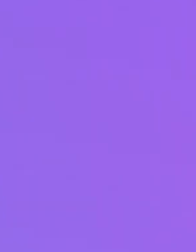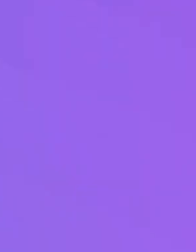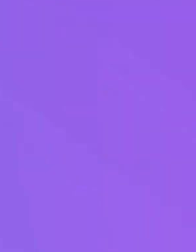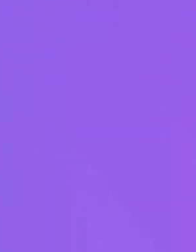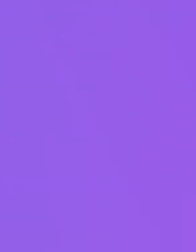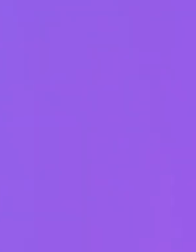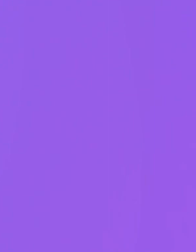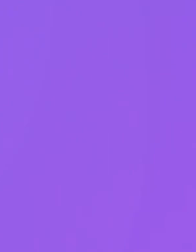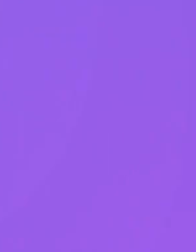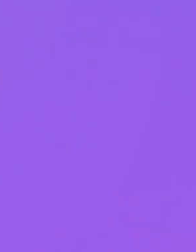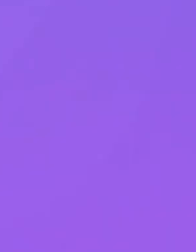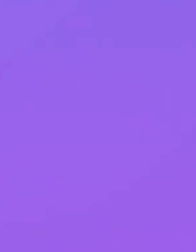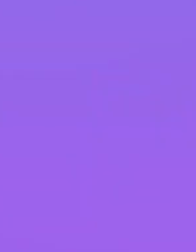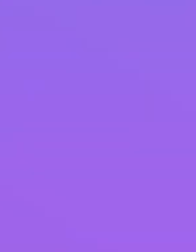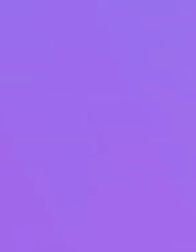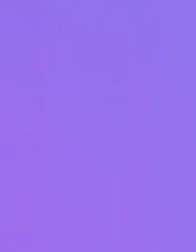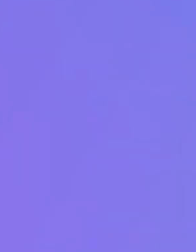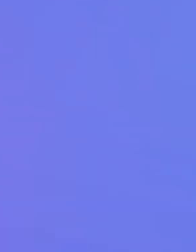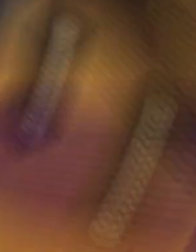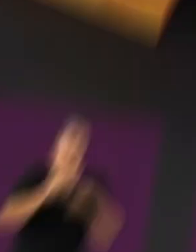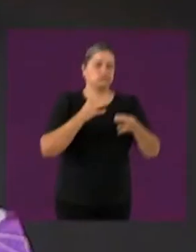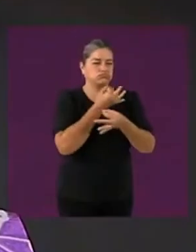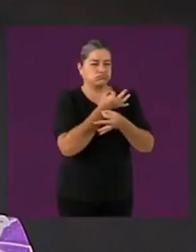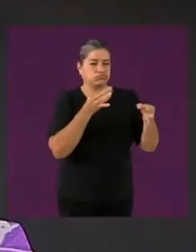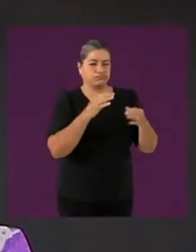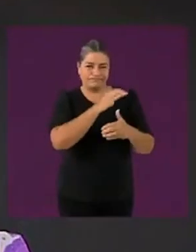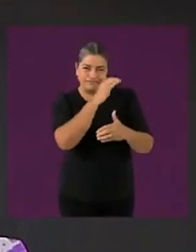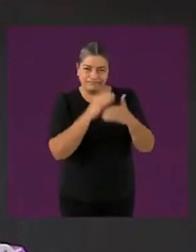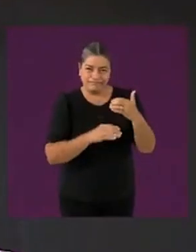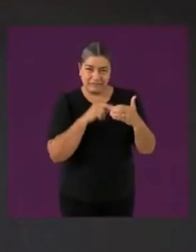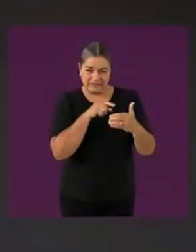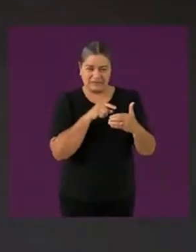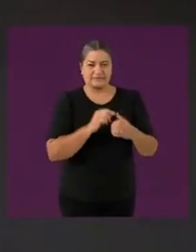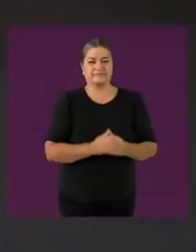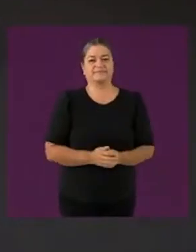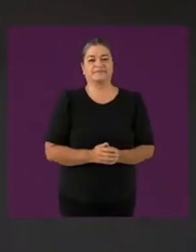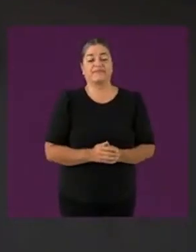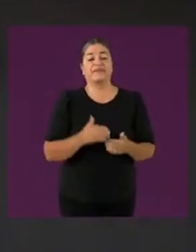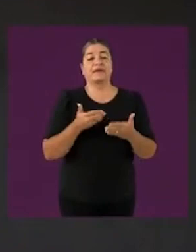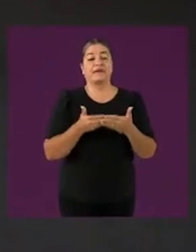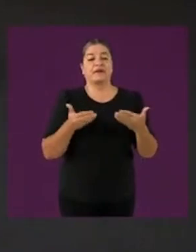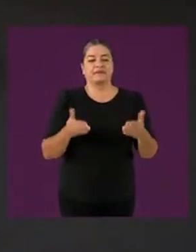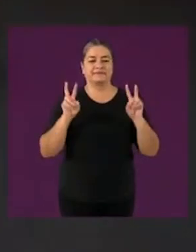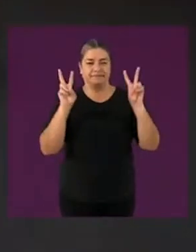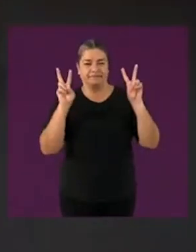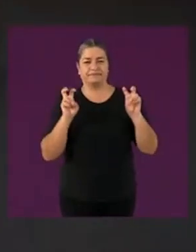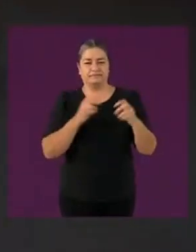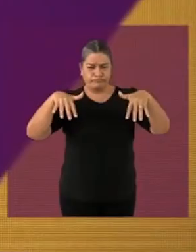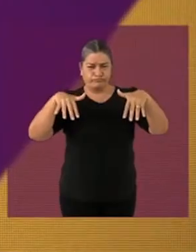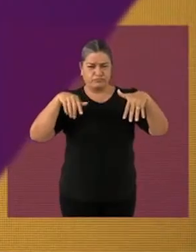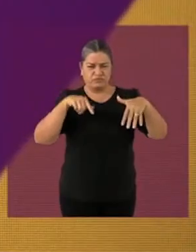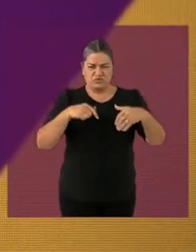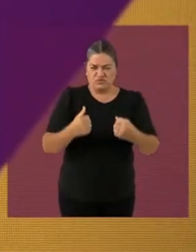pudiéramos analizar cómo se implementarían mejor las cosas. Y un fiel reflejo de esta situación fue la primera pregunta que les hizo